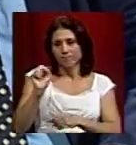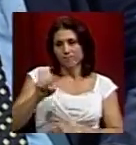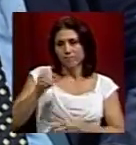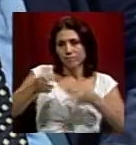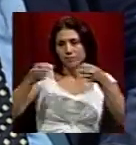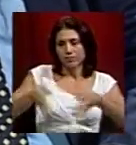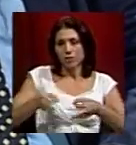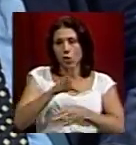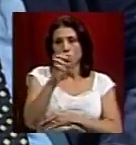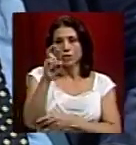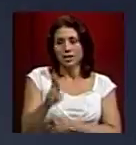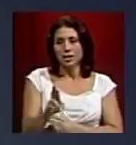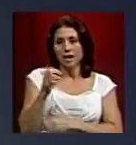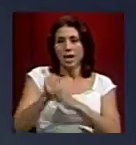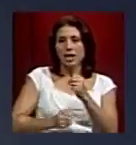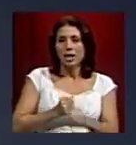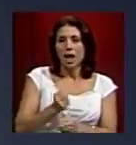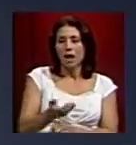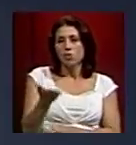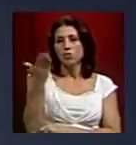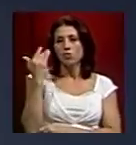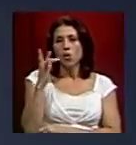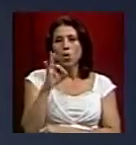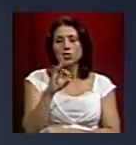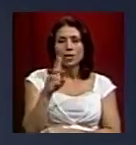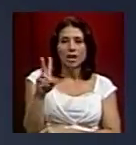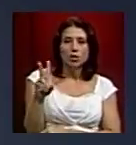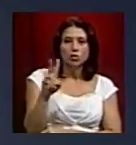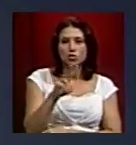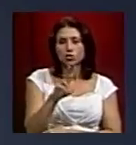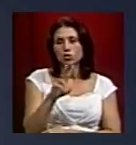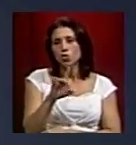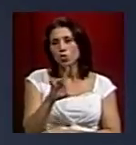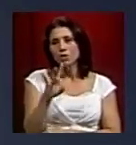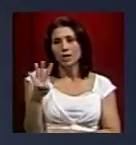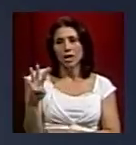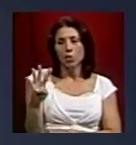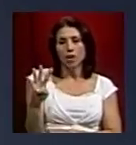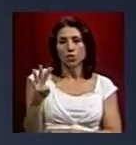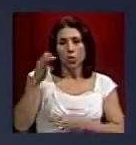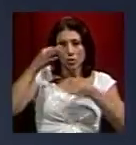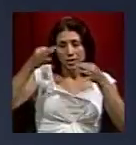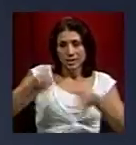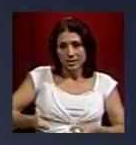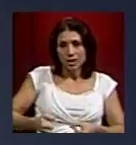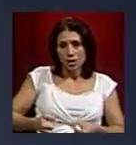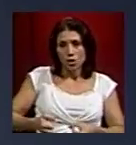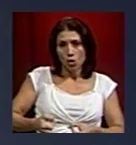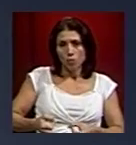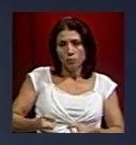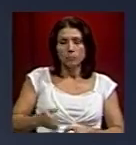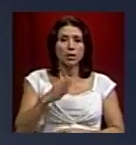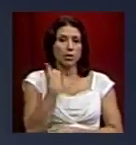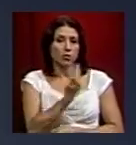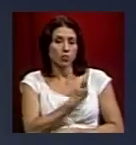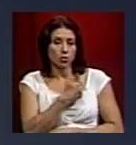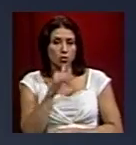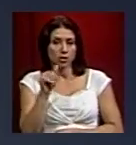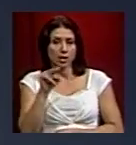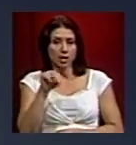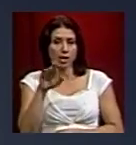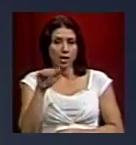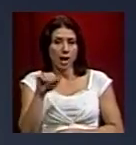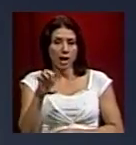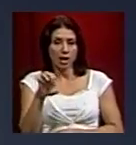año 82, 84, por ahí decidió, ¿verdad? Y en esto en INCAE hemos hecho, yo estudiando